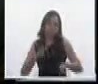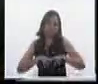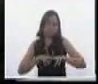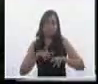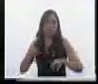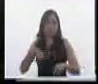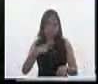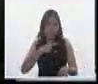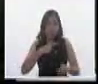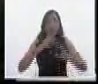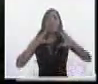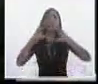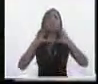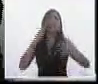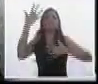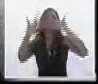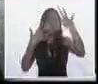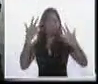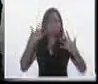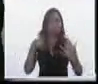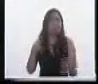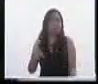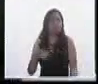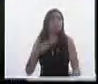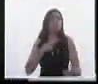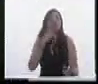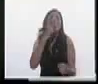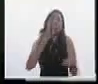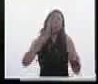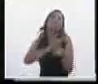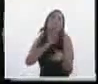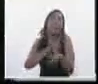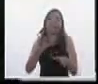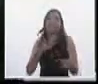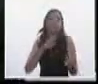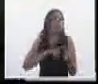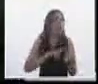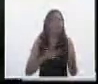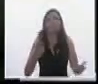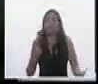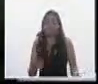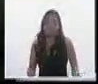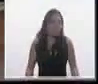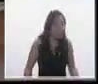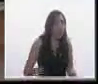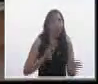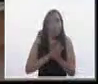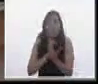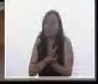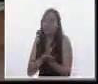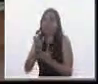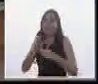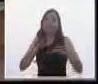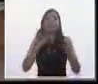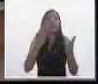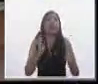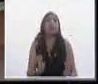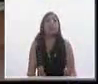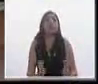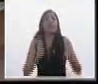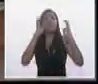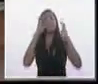tiene problemas de comunicación esta persona en silla de ruedas tendrá problemas de accesibilidad de movilidad entra un